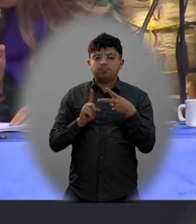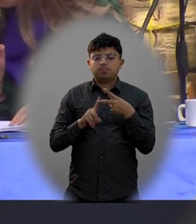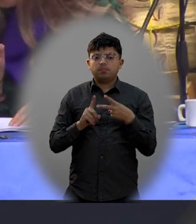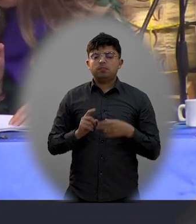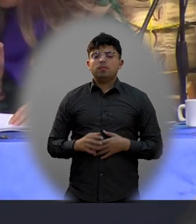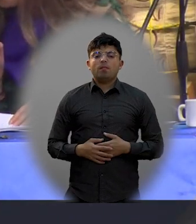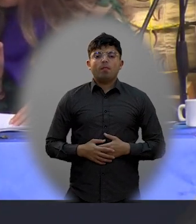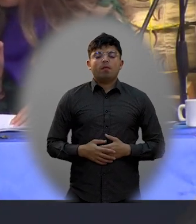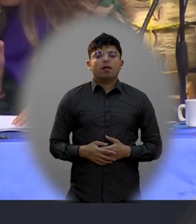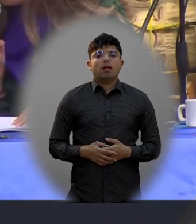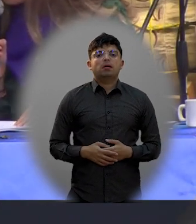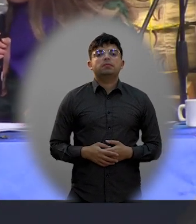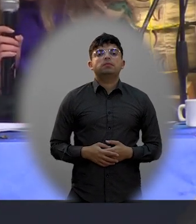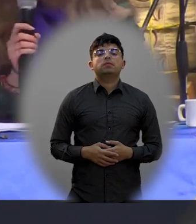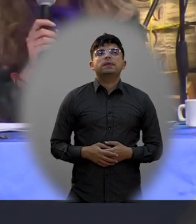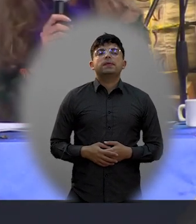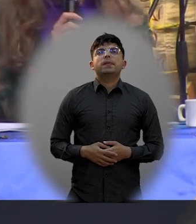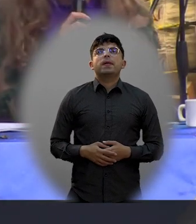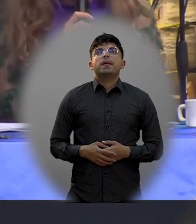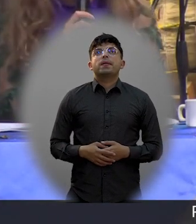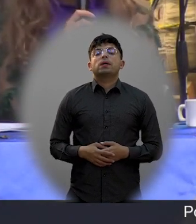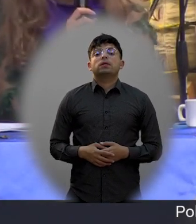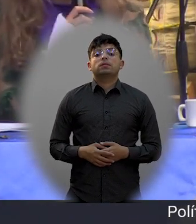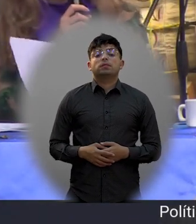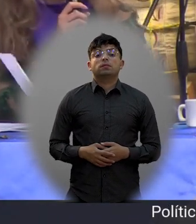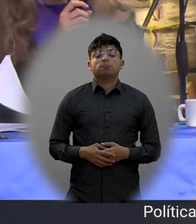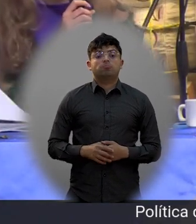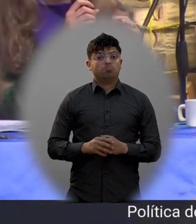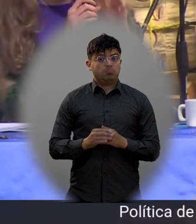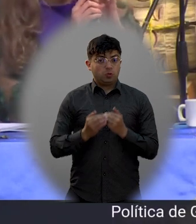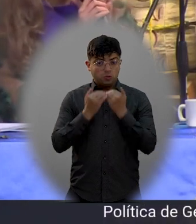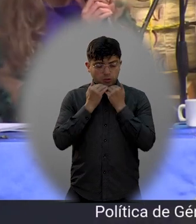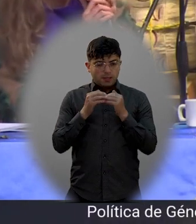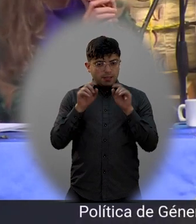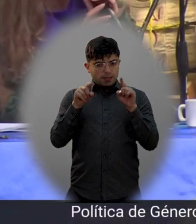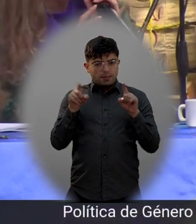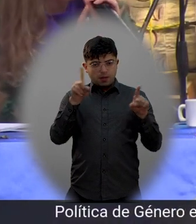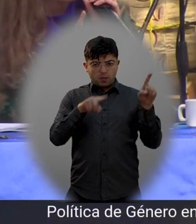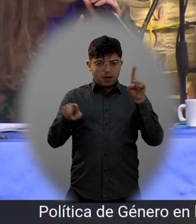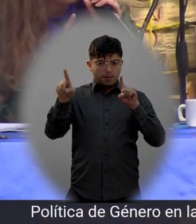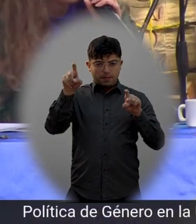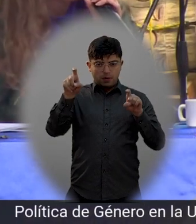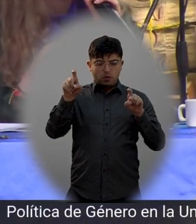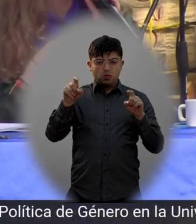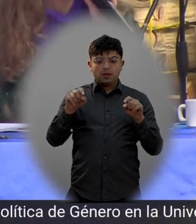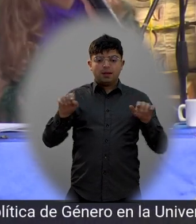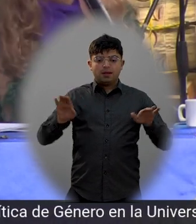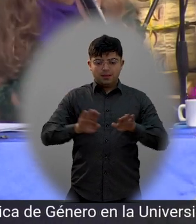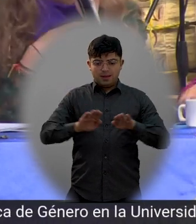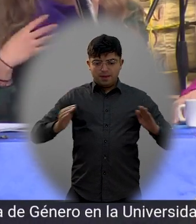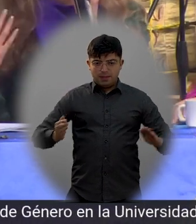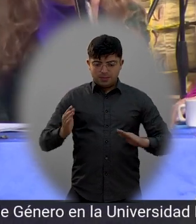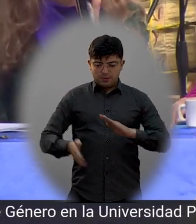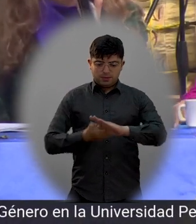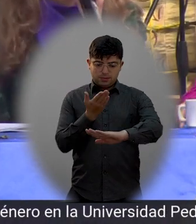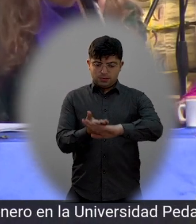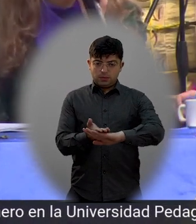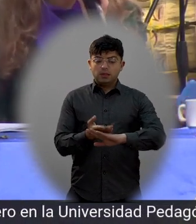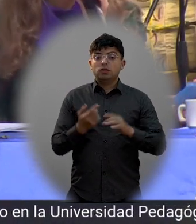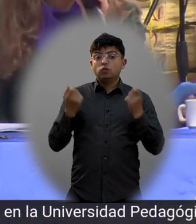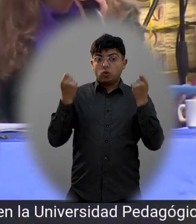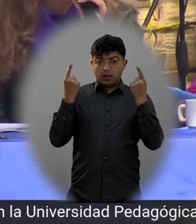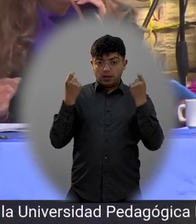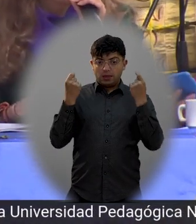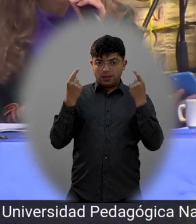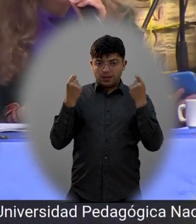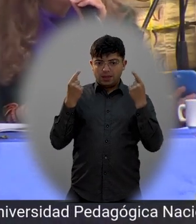Que sí se puede invitar a que... Bueno, no sé, también voy a poner como una pregunta sobre la mesa, y es que pues entiendo que la